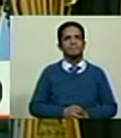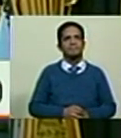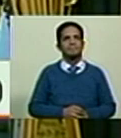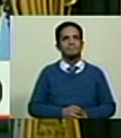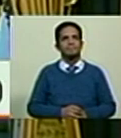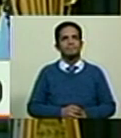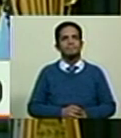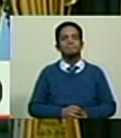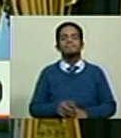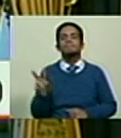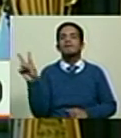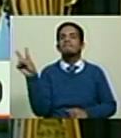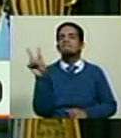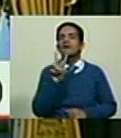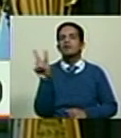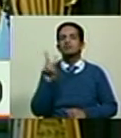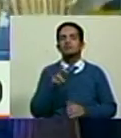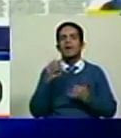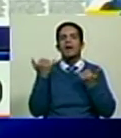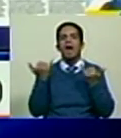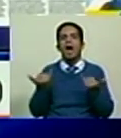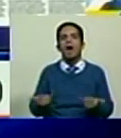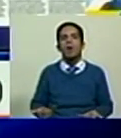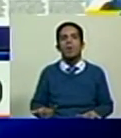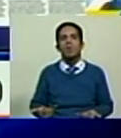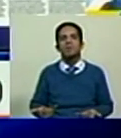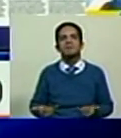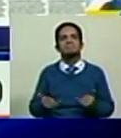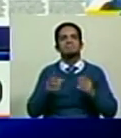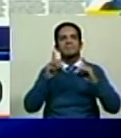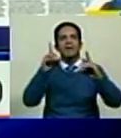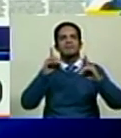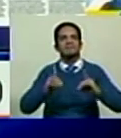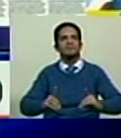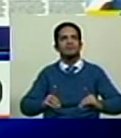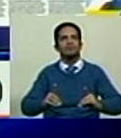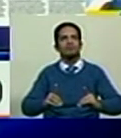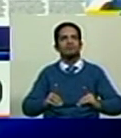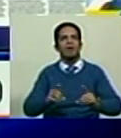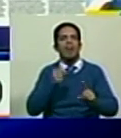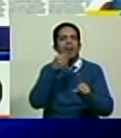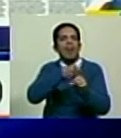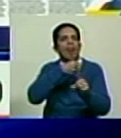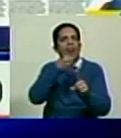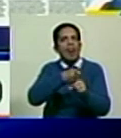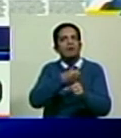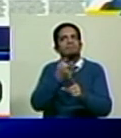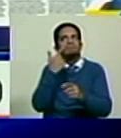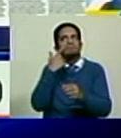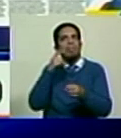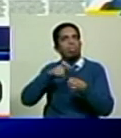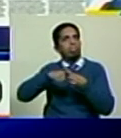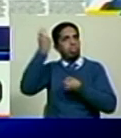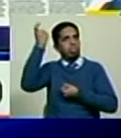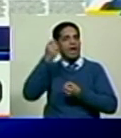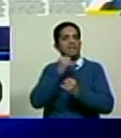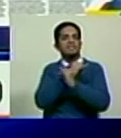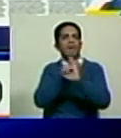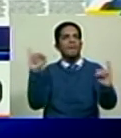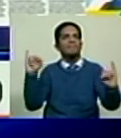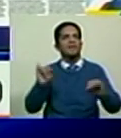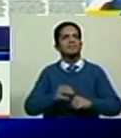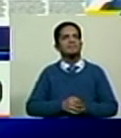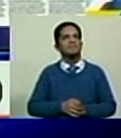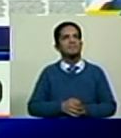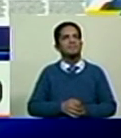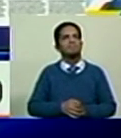Nuestro país hoy está más decidido que nunca a luchar por su independencia, por su